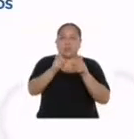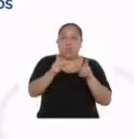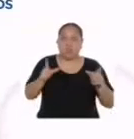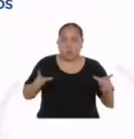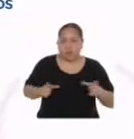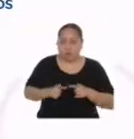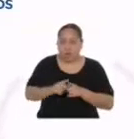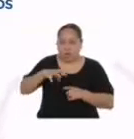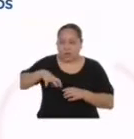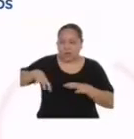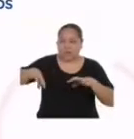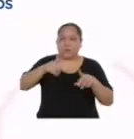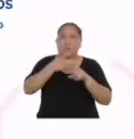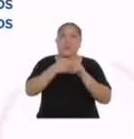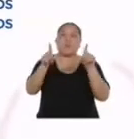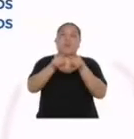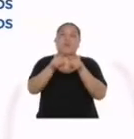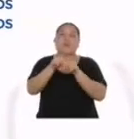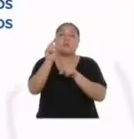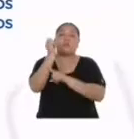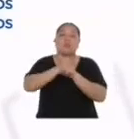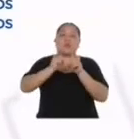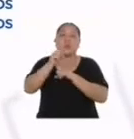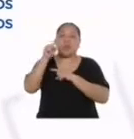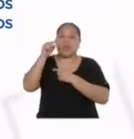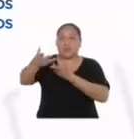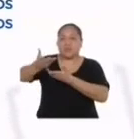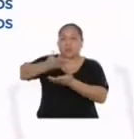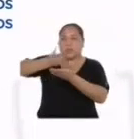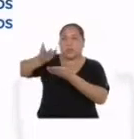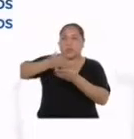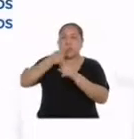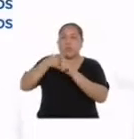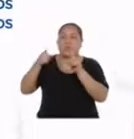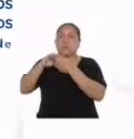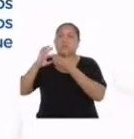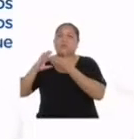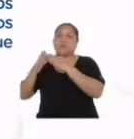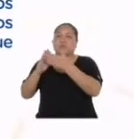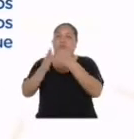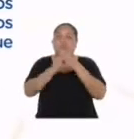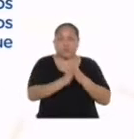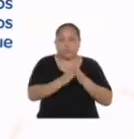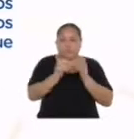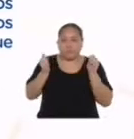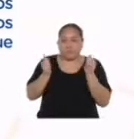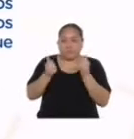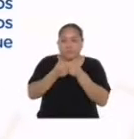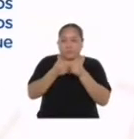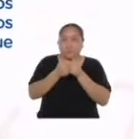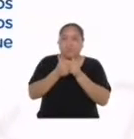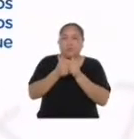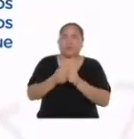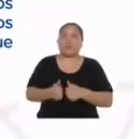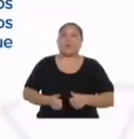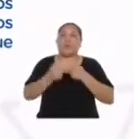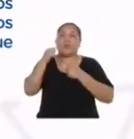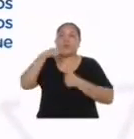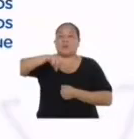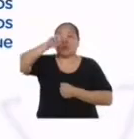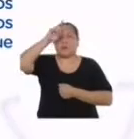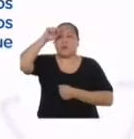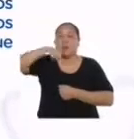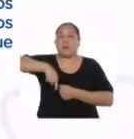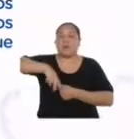físicos, pero también sociales, pues en ellos interactúan las diferentes poblaciones que habitan el país. El Perú